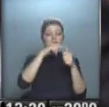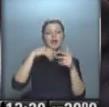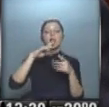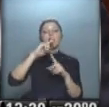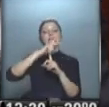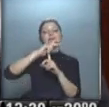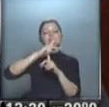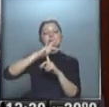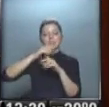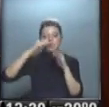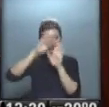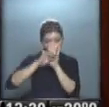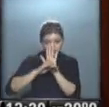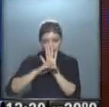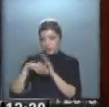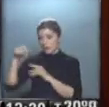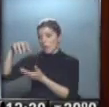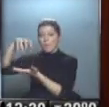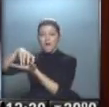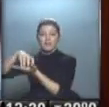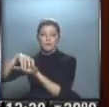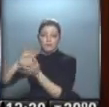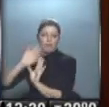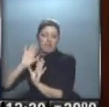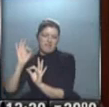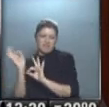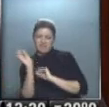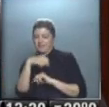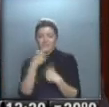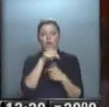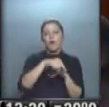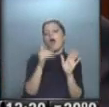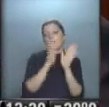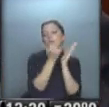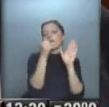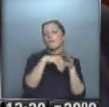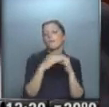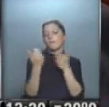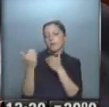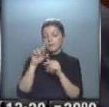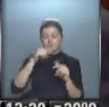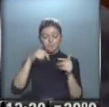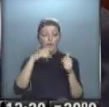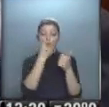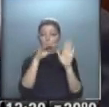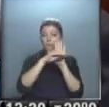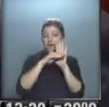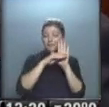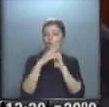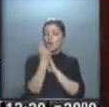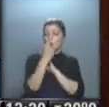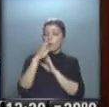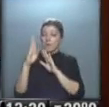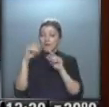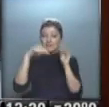satélite, como no afecta al grupo Clarín, es constitucional, se puede aplicar y sí afecta a los competidores. En el apartado 1B, licencias de